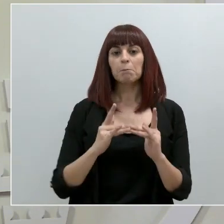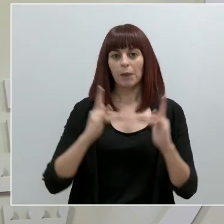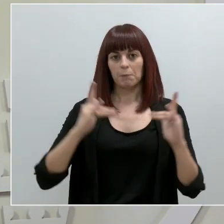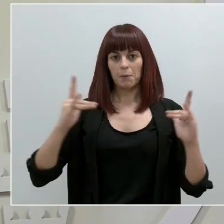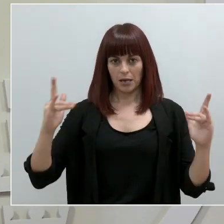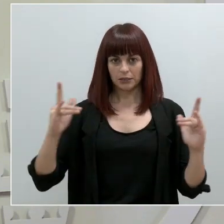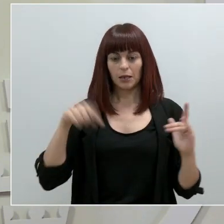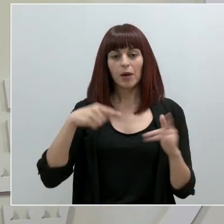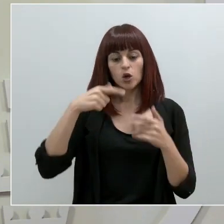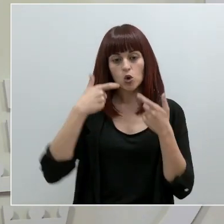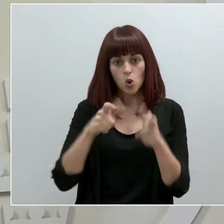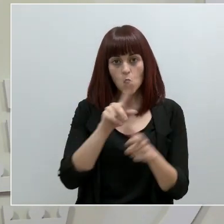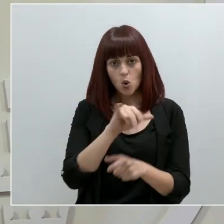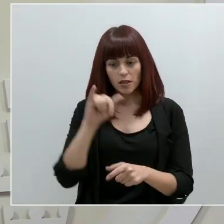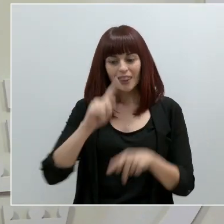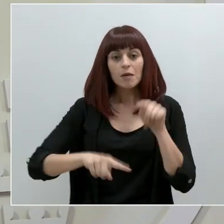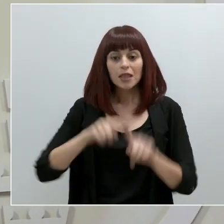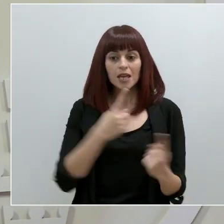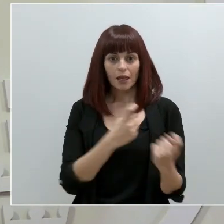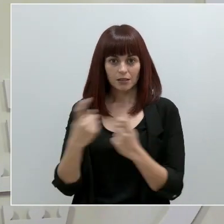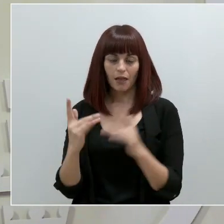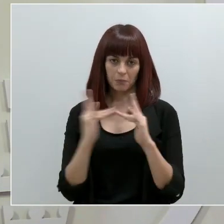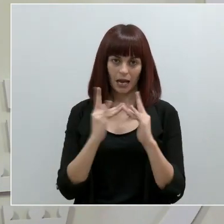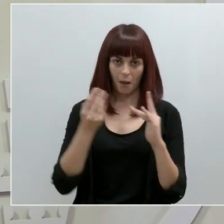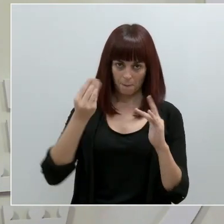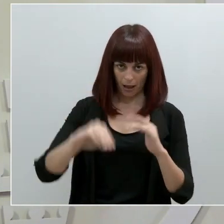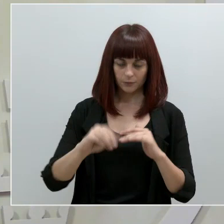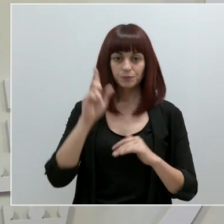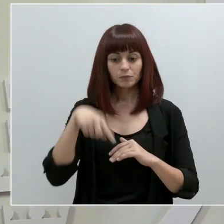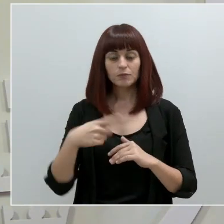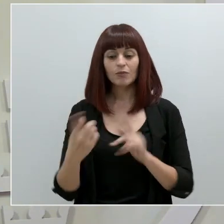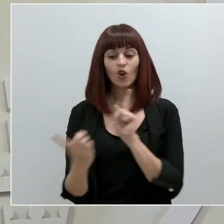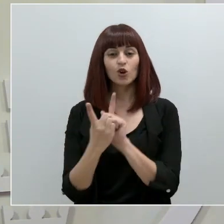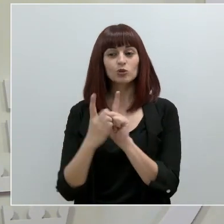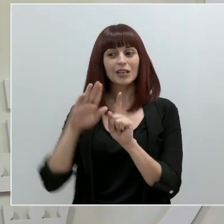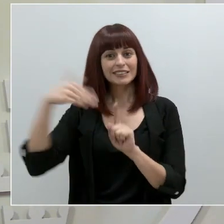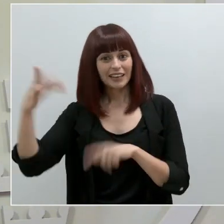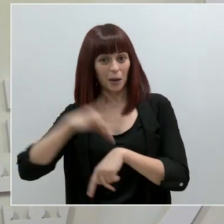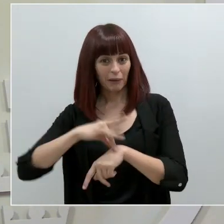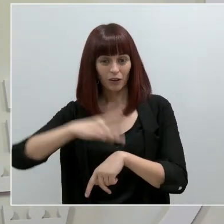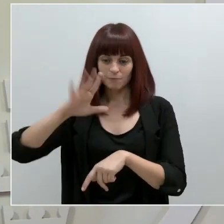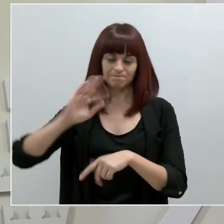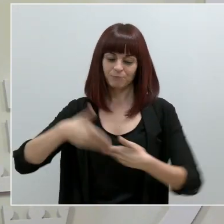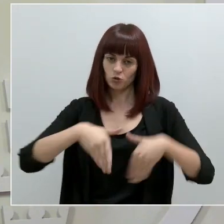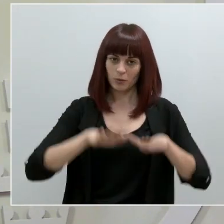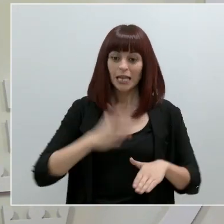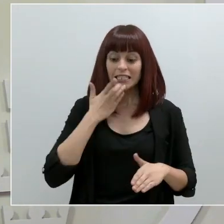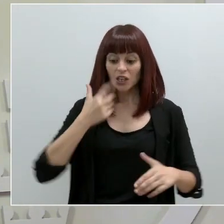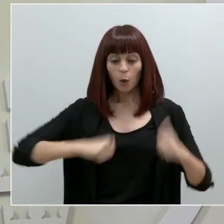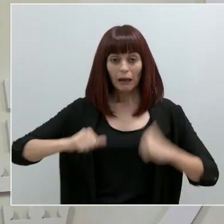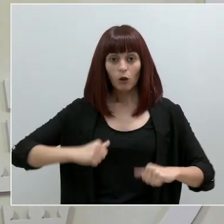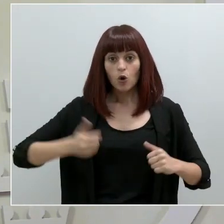cuidados intensivos en función de las necesidades, además de la suspensión de las consultas externas y la actividad quirúrgica no